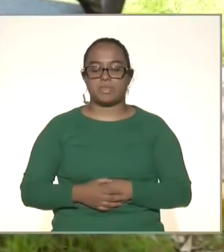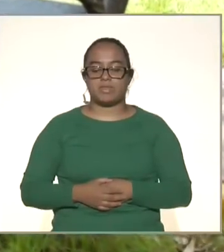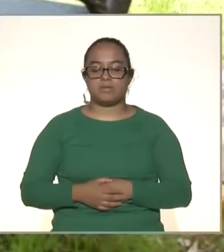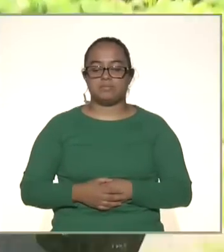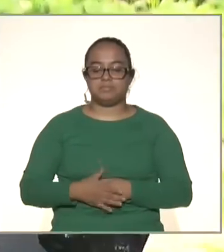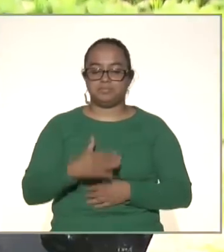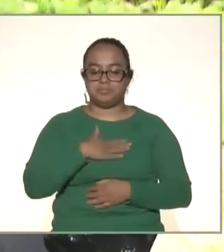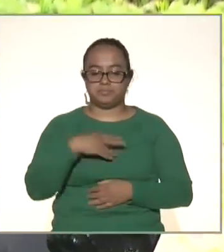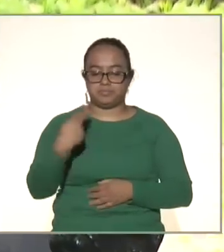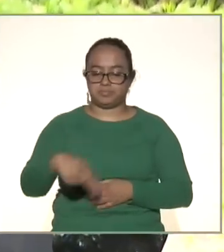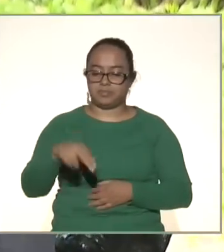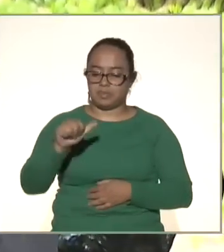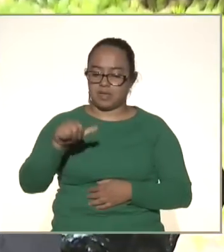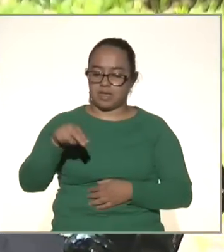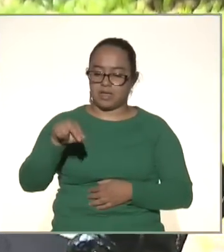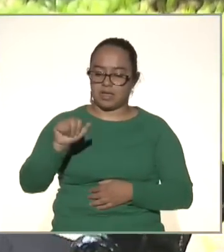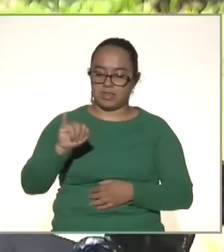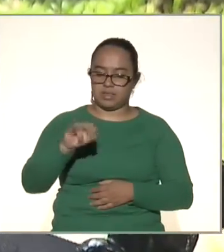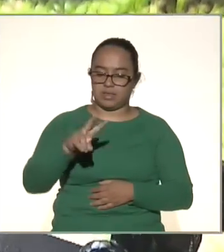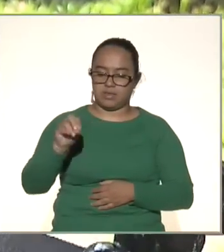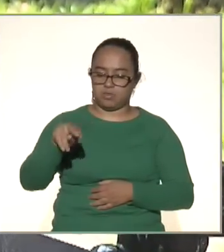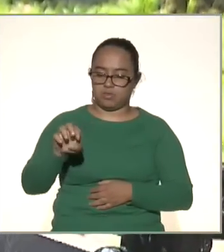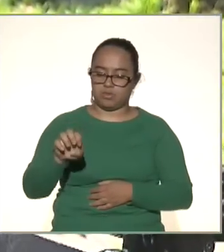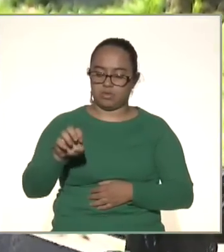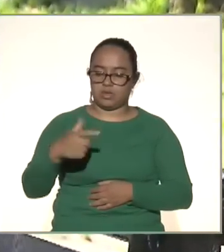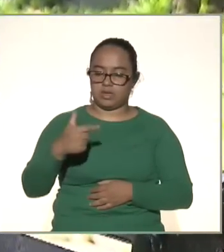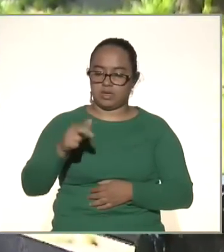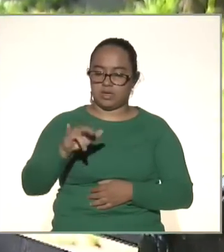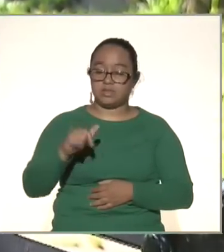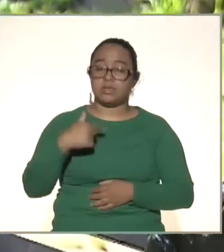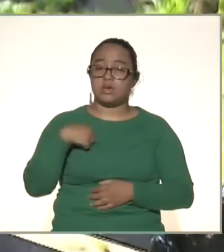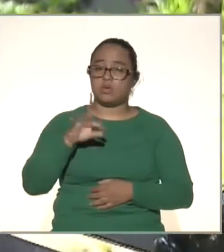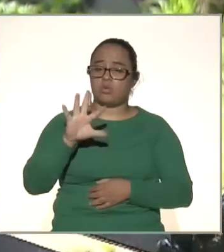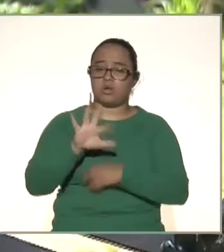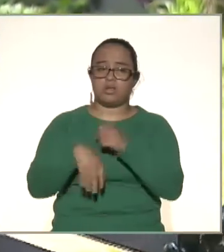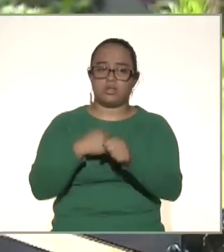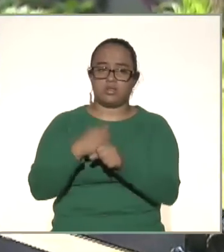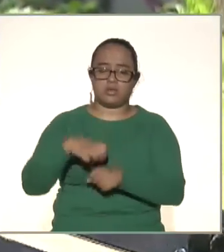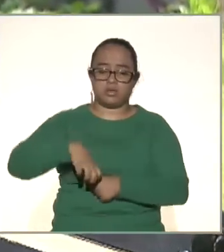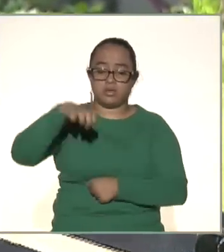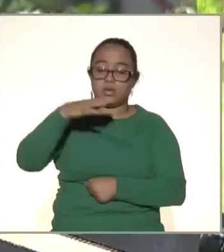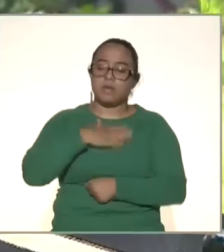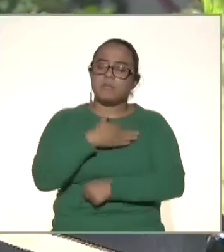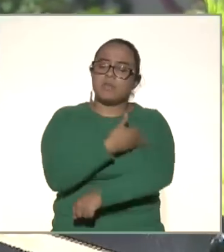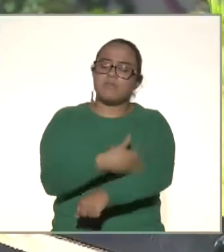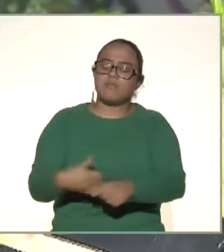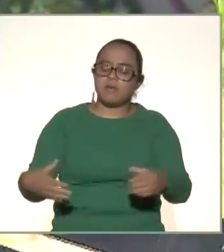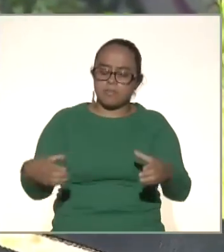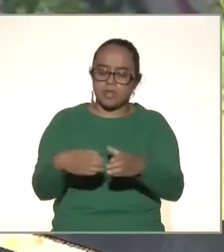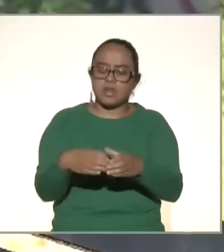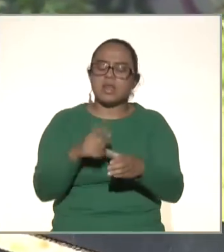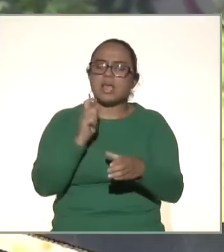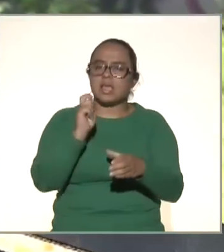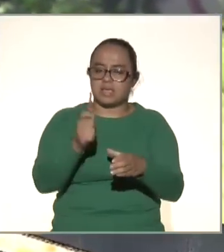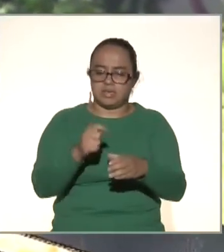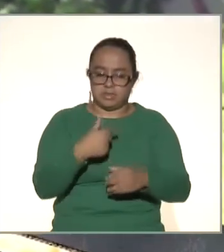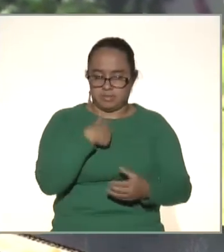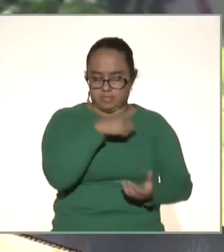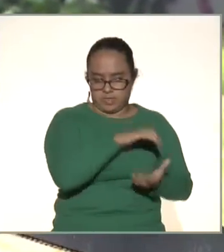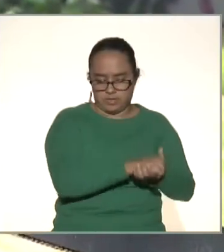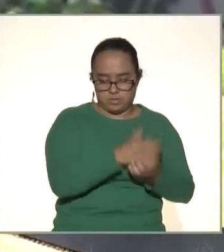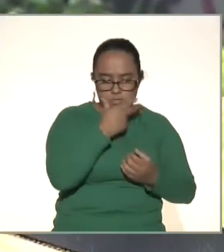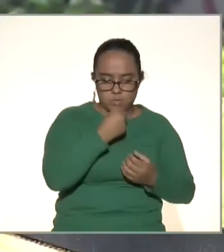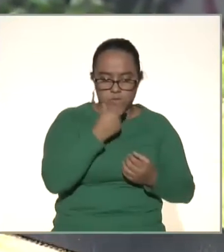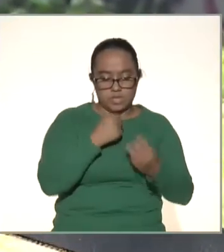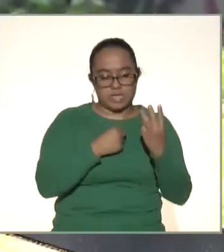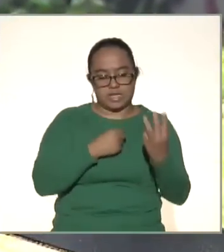Mi nombre es Ana Ivonne García García, tengo 45 años, mi familia está compuesta por mi esposo